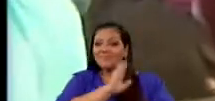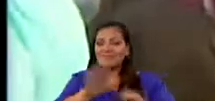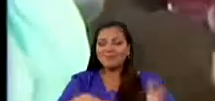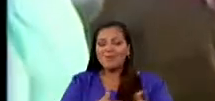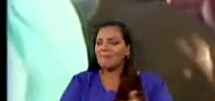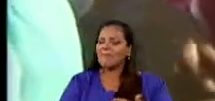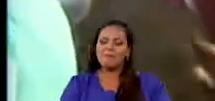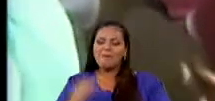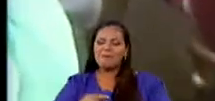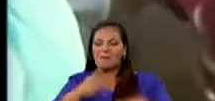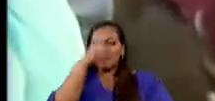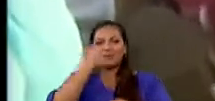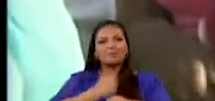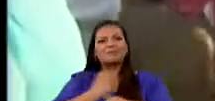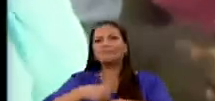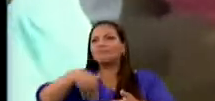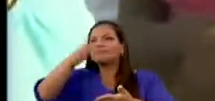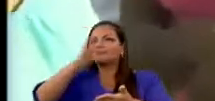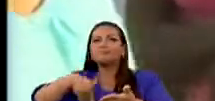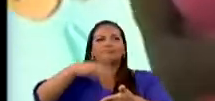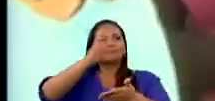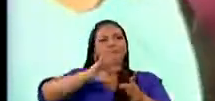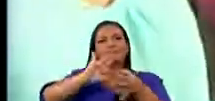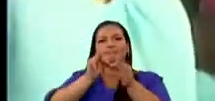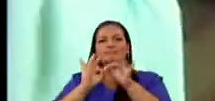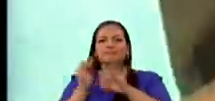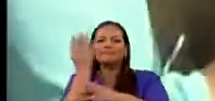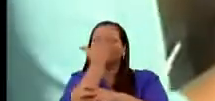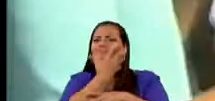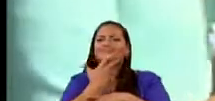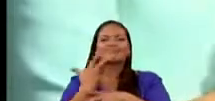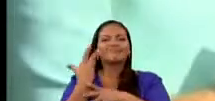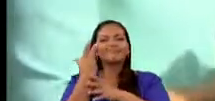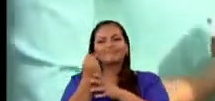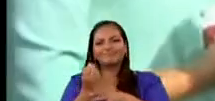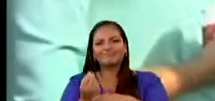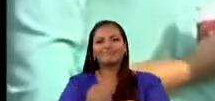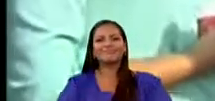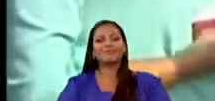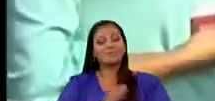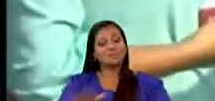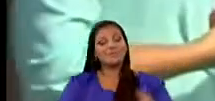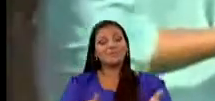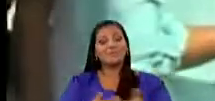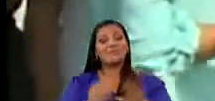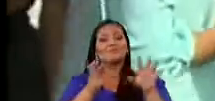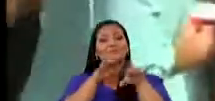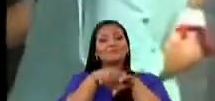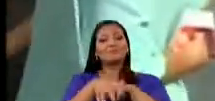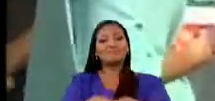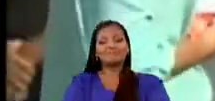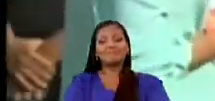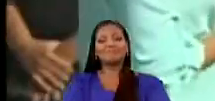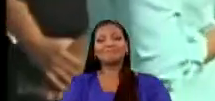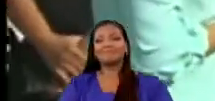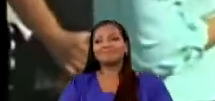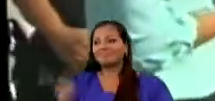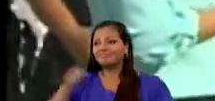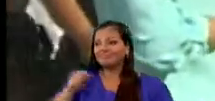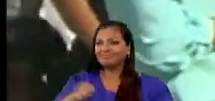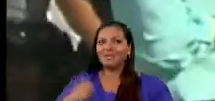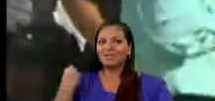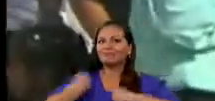más bonito, más colorido y más que todo la unión con la vecindad. ¿Valió la pena tanto esfuerzo? Sí, así es. ¿Valió la pena tanto esfuerzo? Claro que